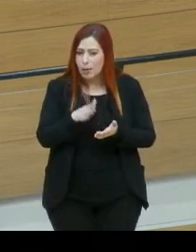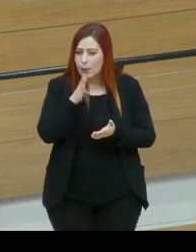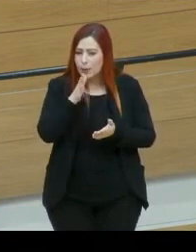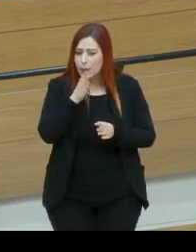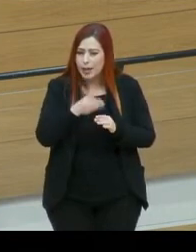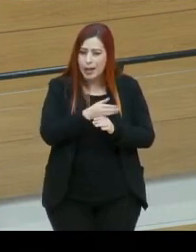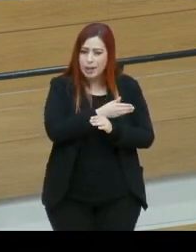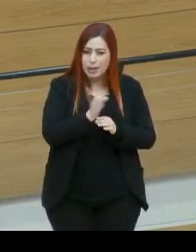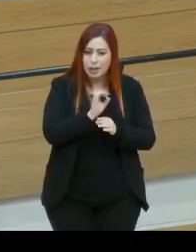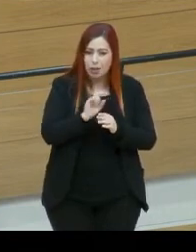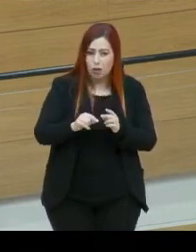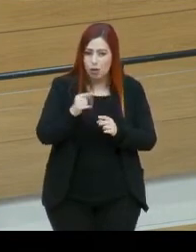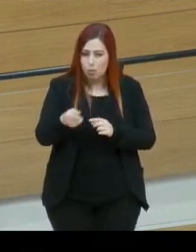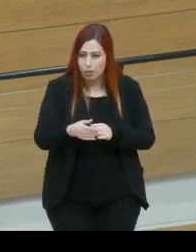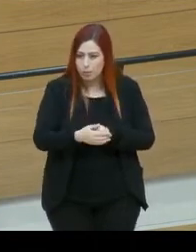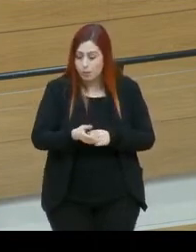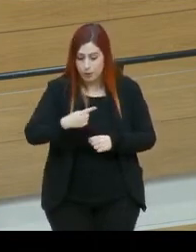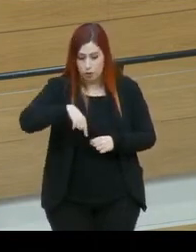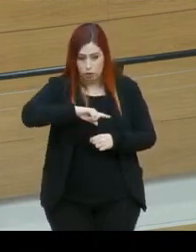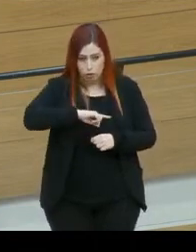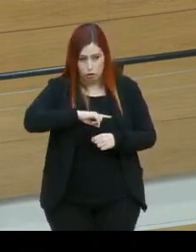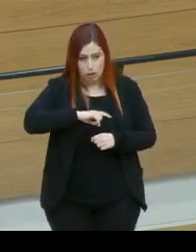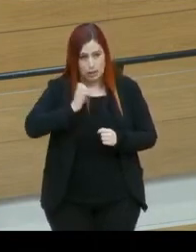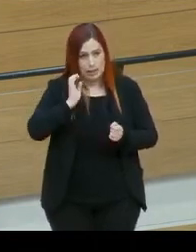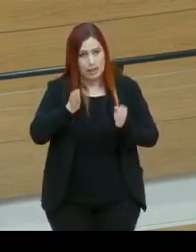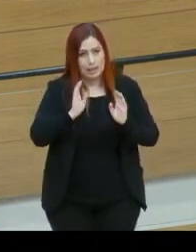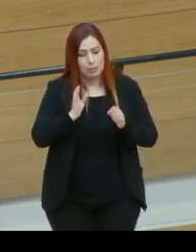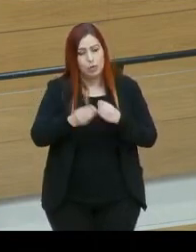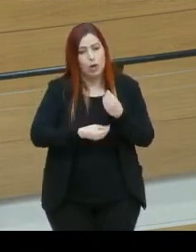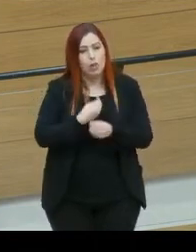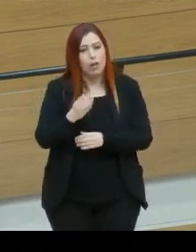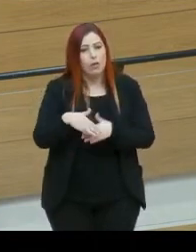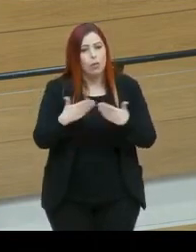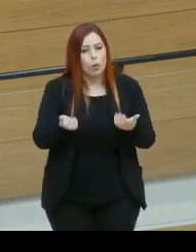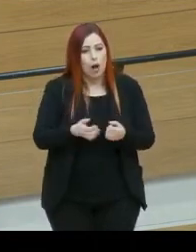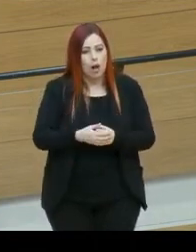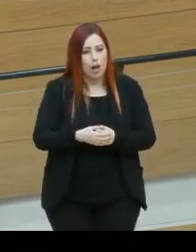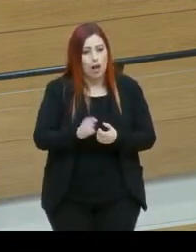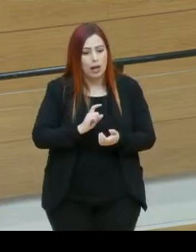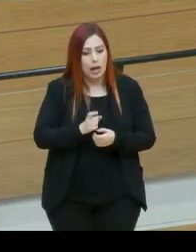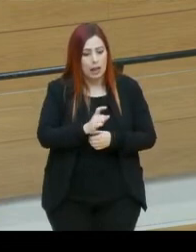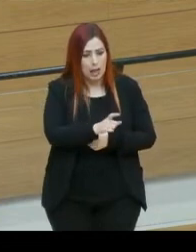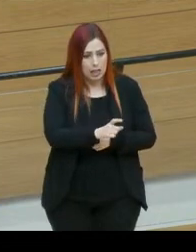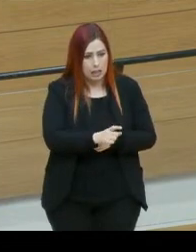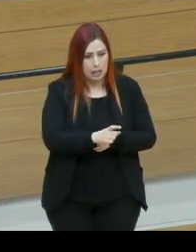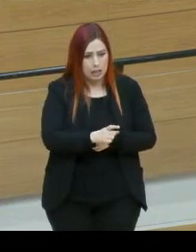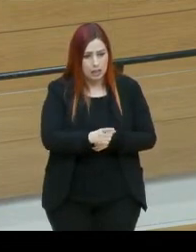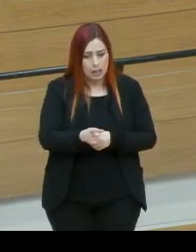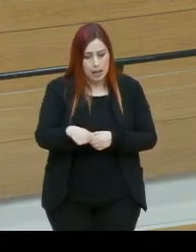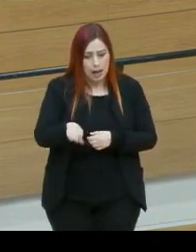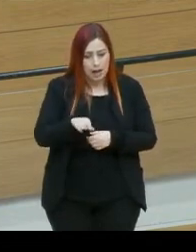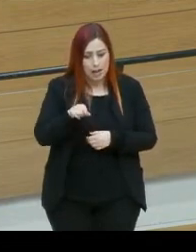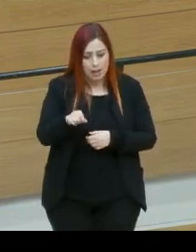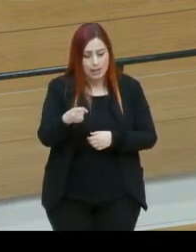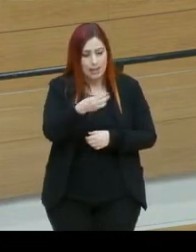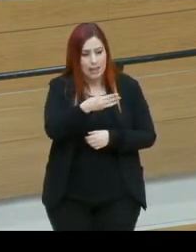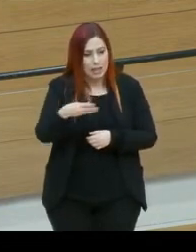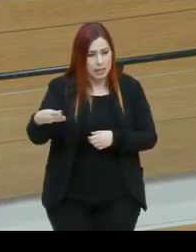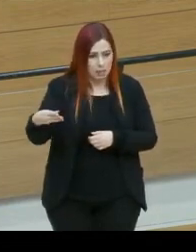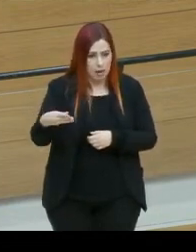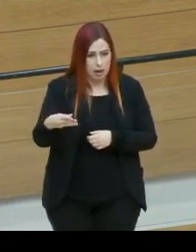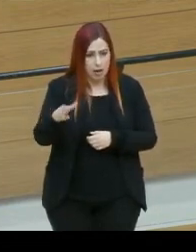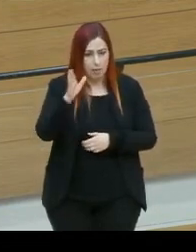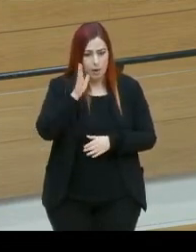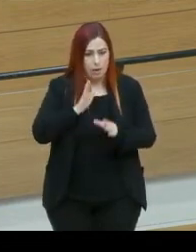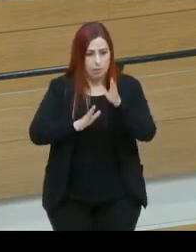consumo. Nosotras el tratamiento que hacemos con las ratas es las sometemos a 3 semanas de